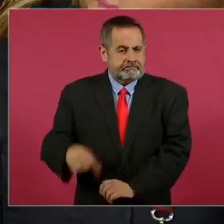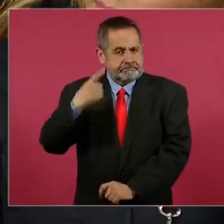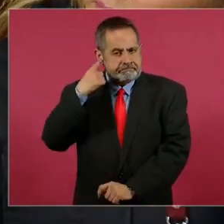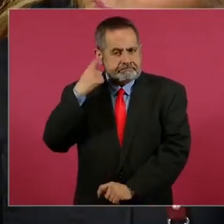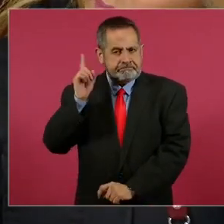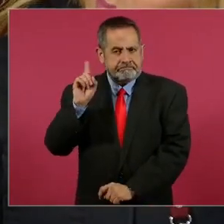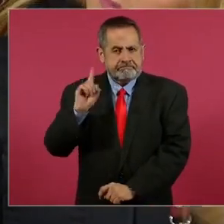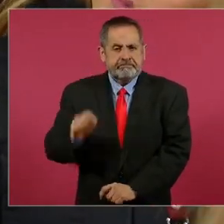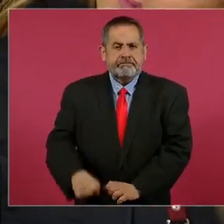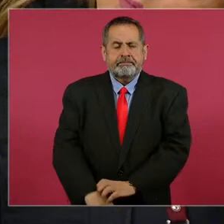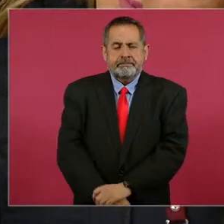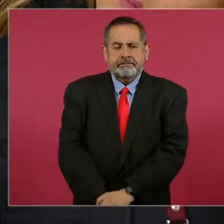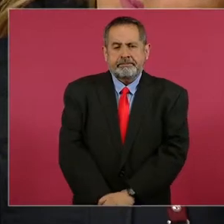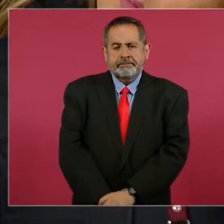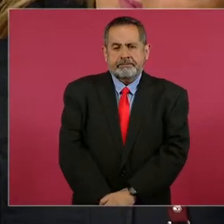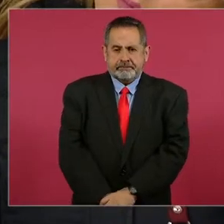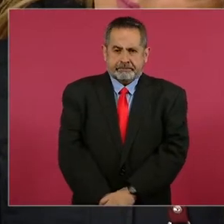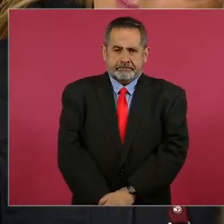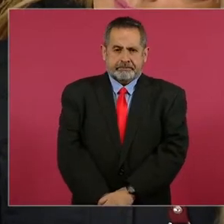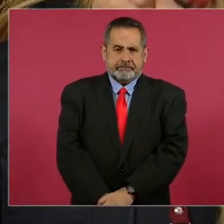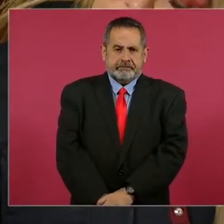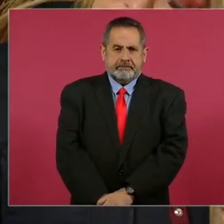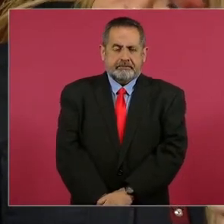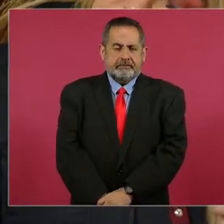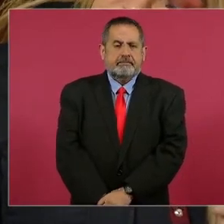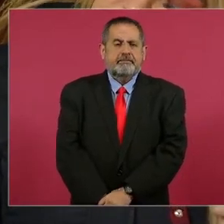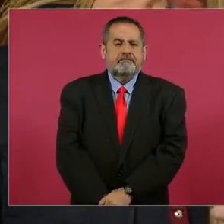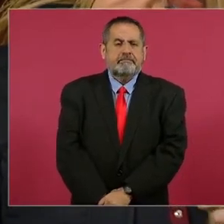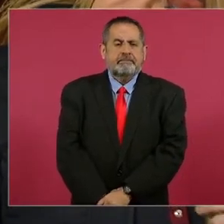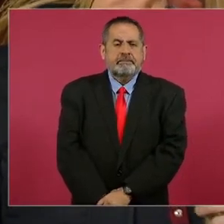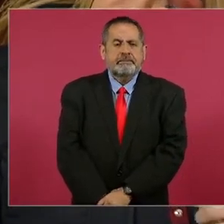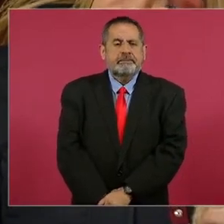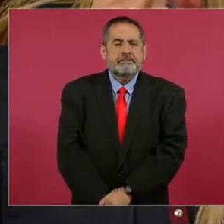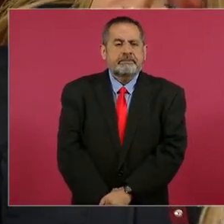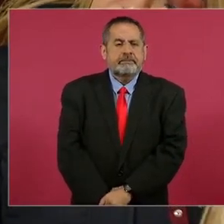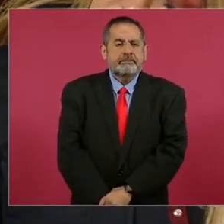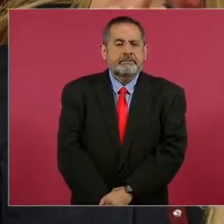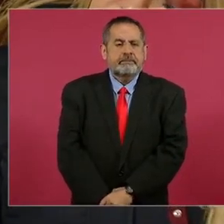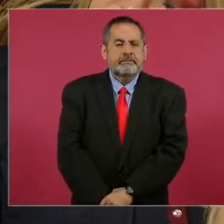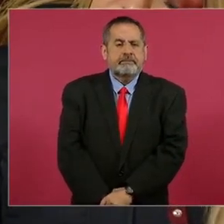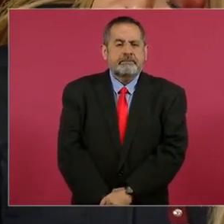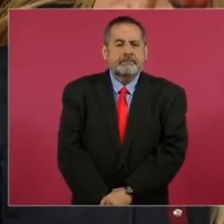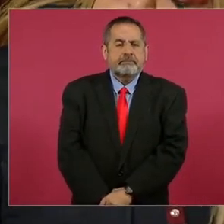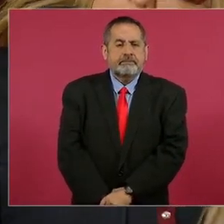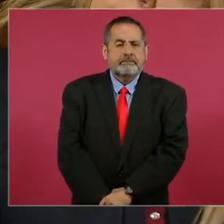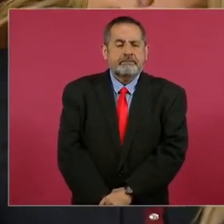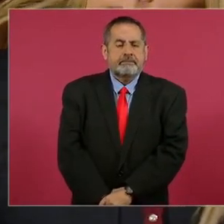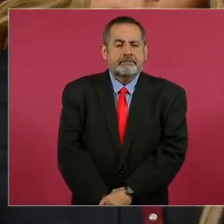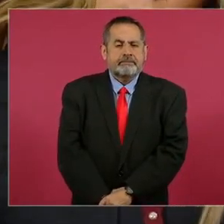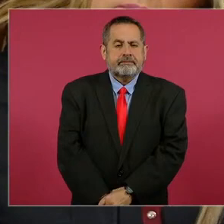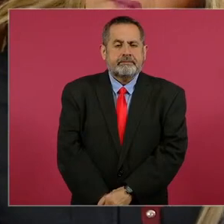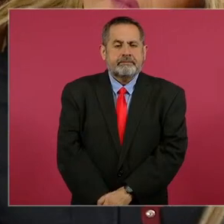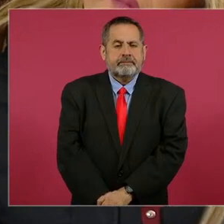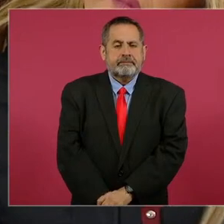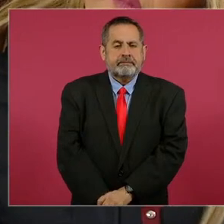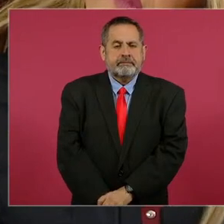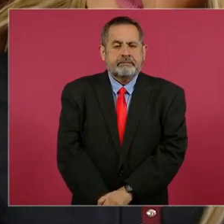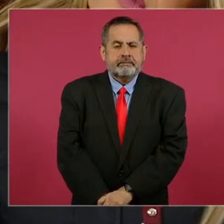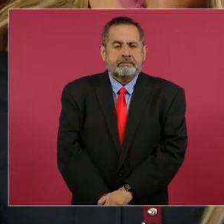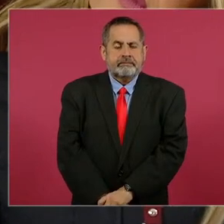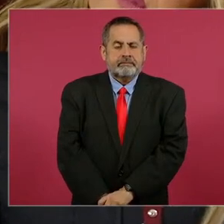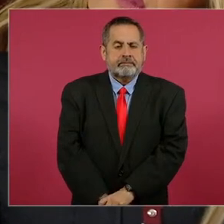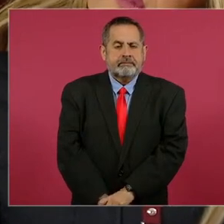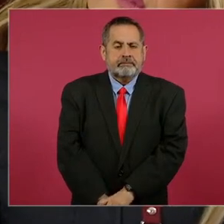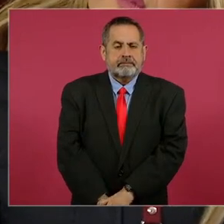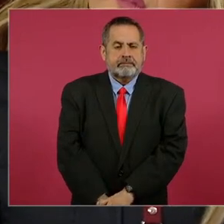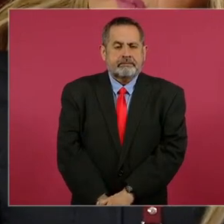data. Porque ahora cada familia tiene que pedir apoyo en redes sociales, lo que se